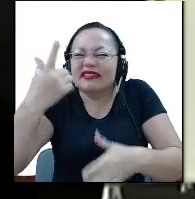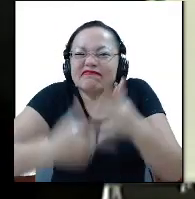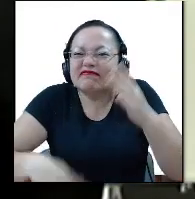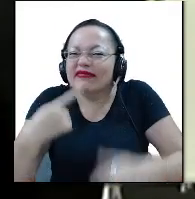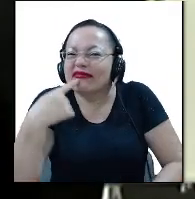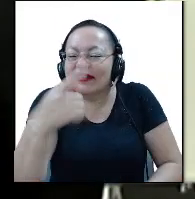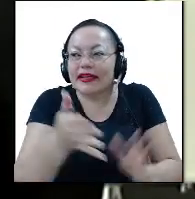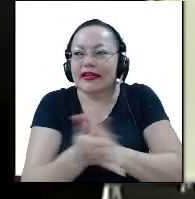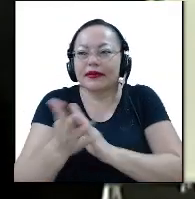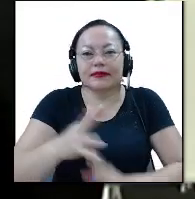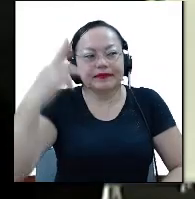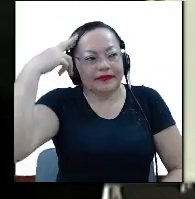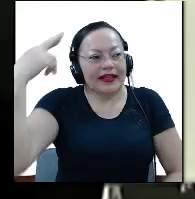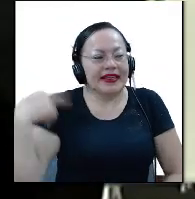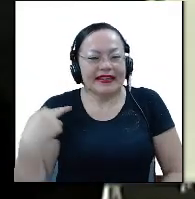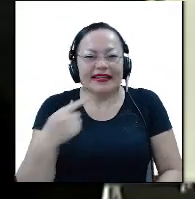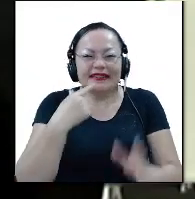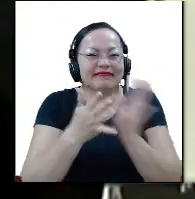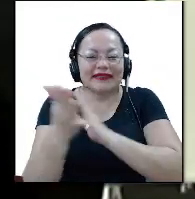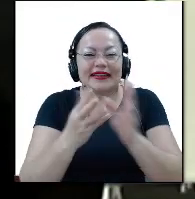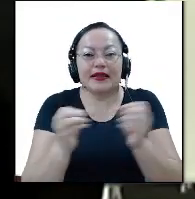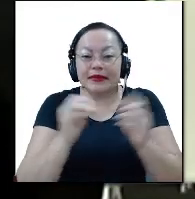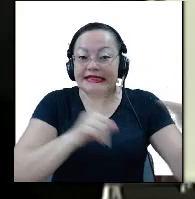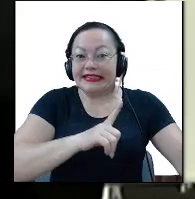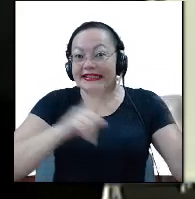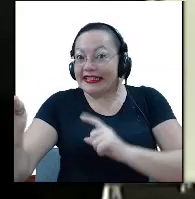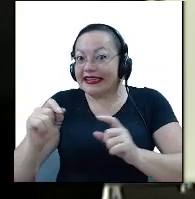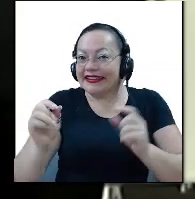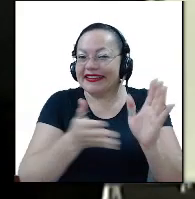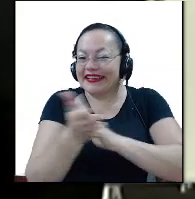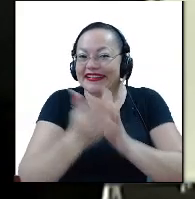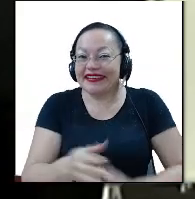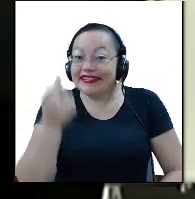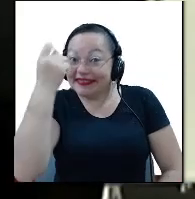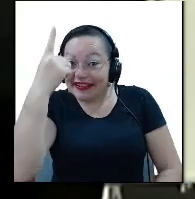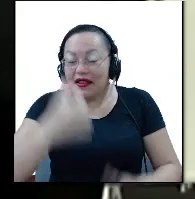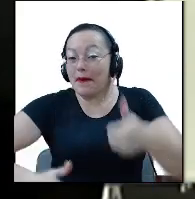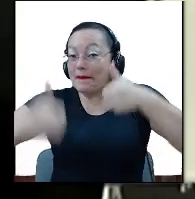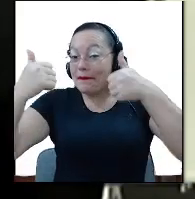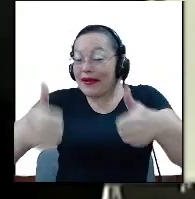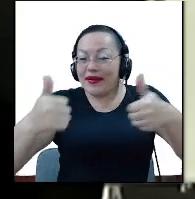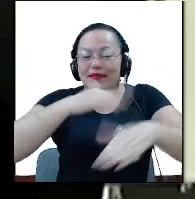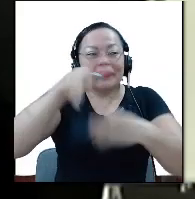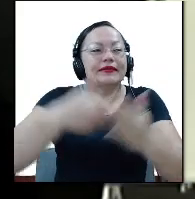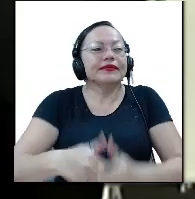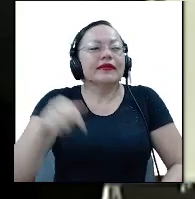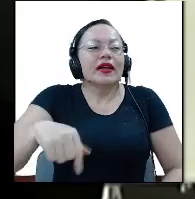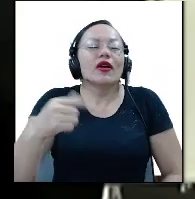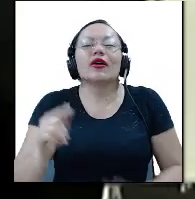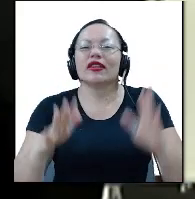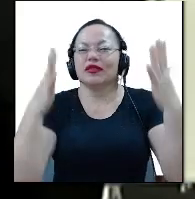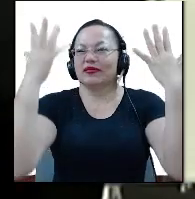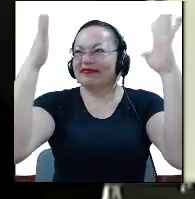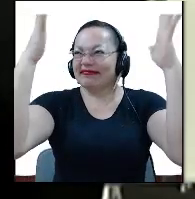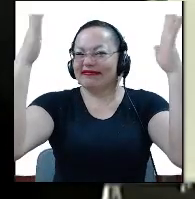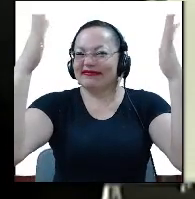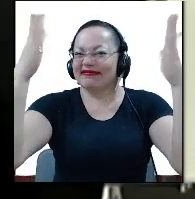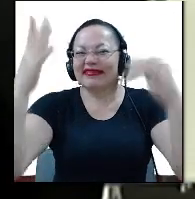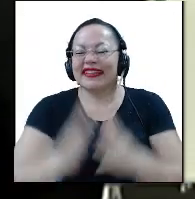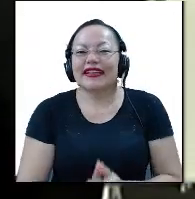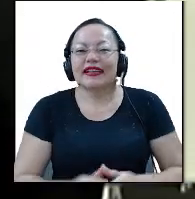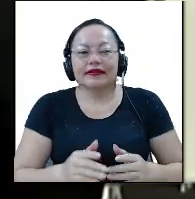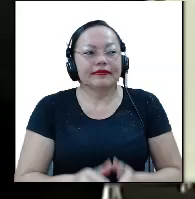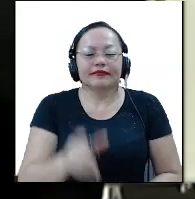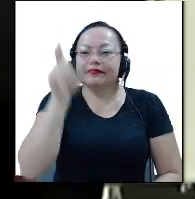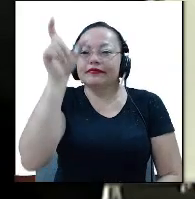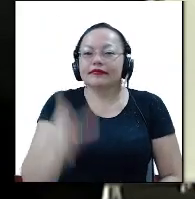tenemos a Geraldine. Ah, qué bueno, ya va, que esté lista y vamos de una con ella. Muy bien. Hoy se celebra el cumpleaños de